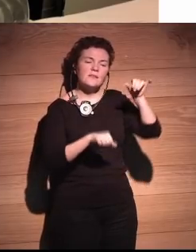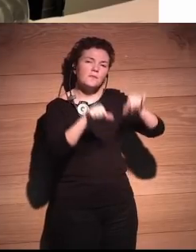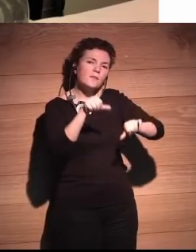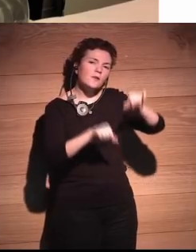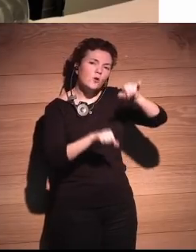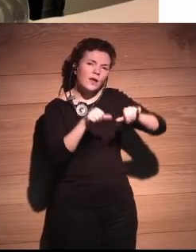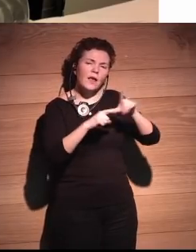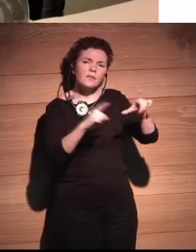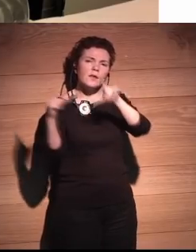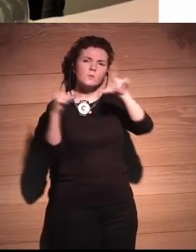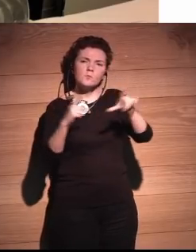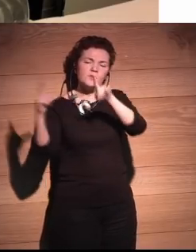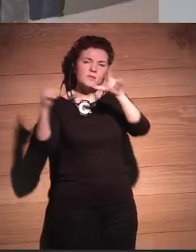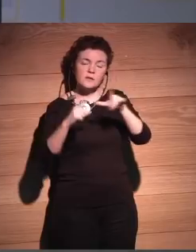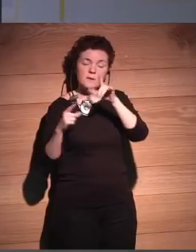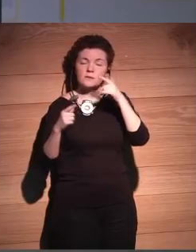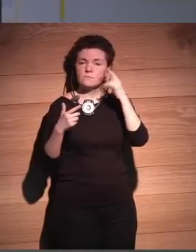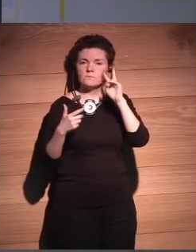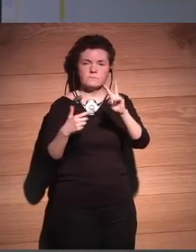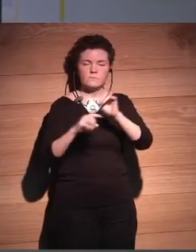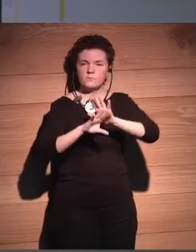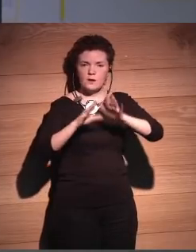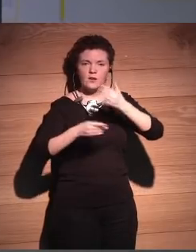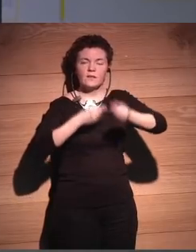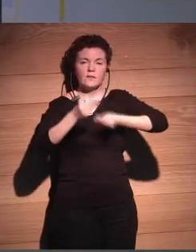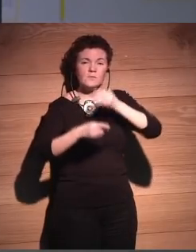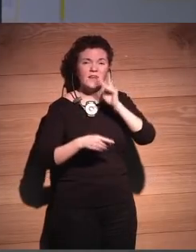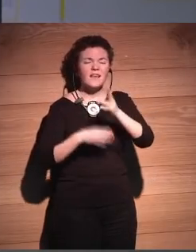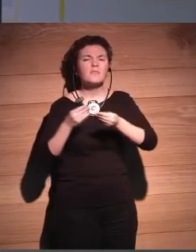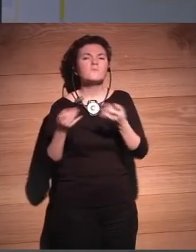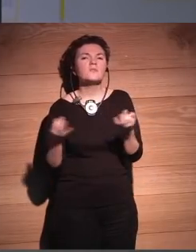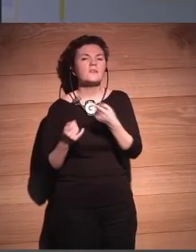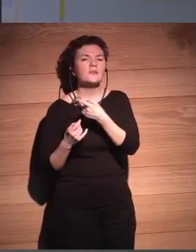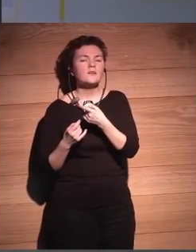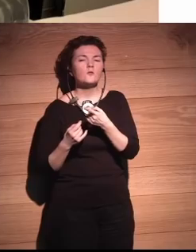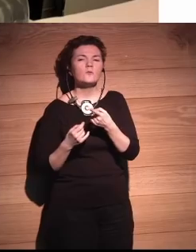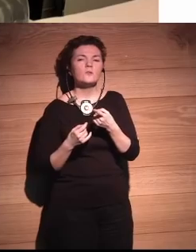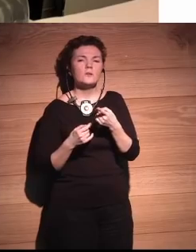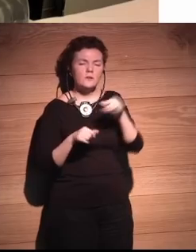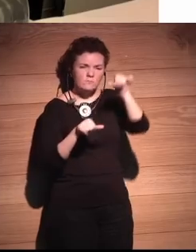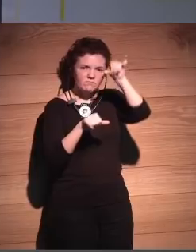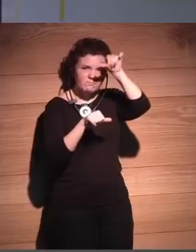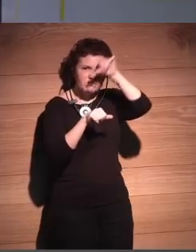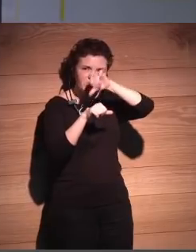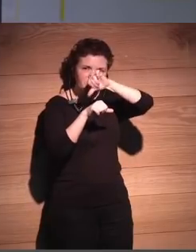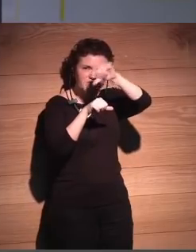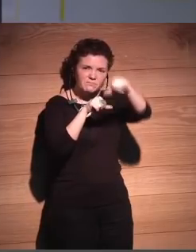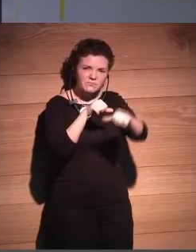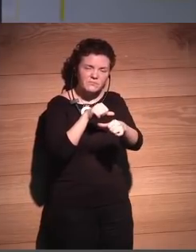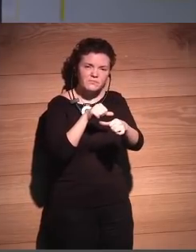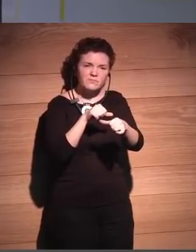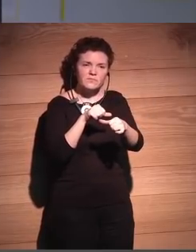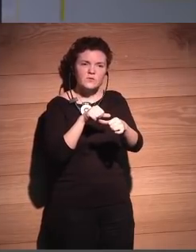cirugía. Hay varias diapositivas que nos lo muestran, lo que estamos haciendo. Aquí lo que estamos haciendo es una gran incisión